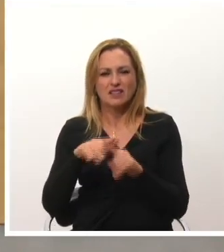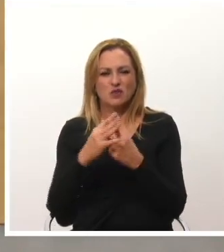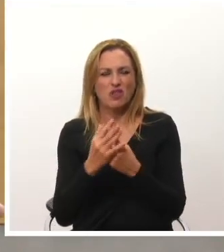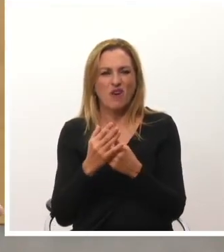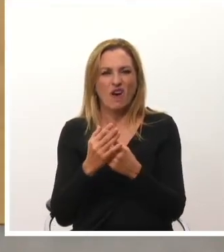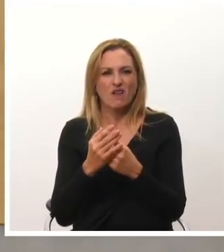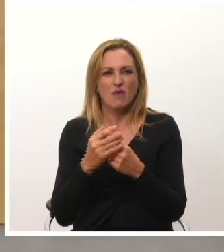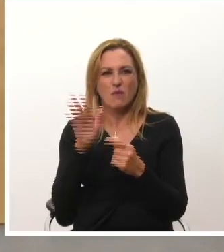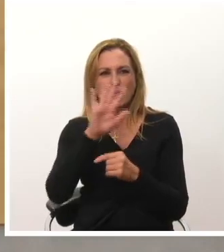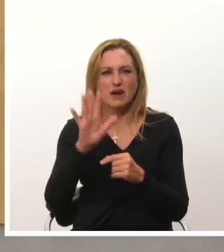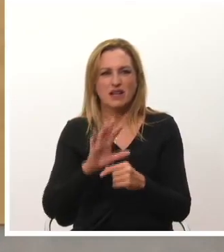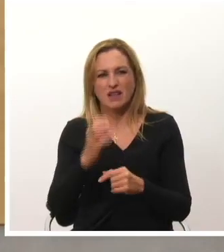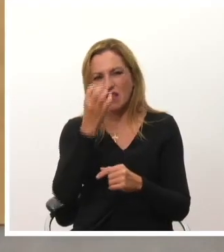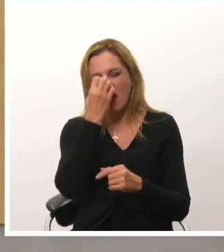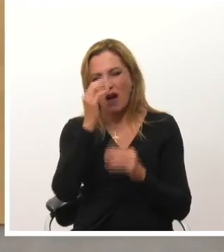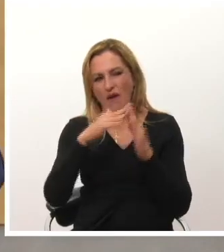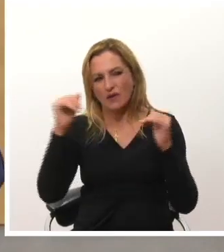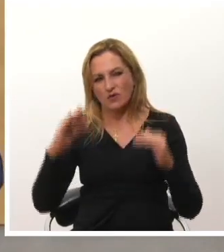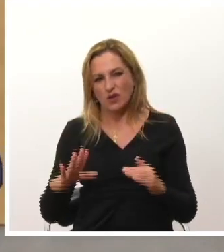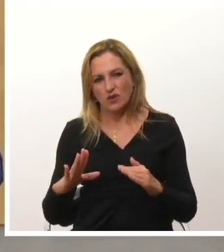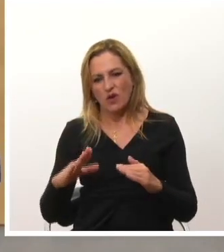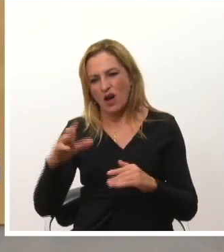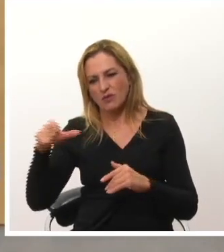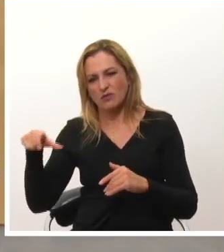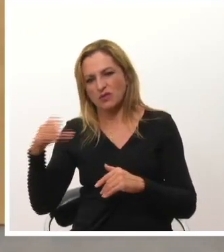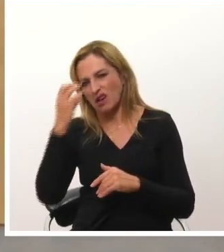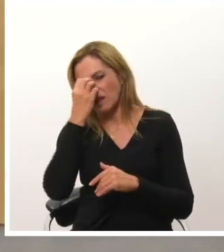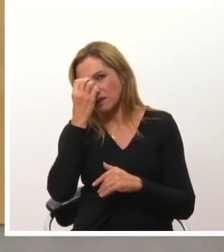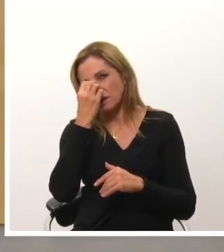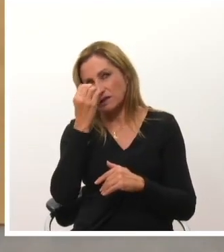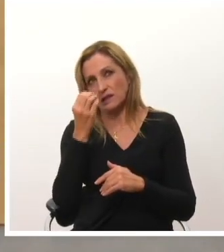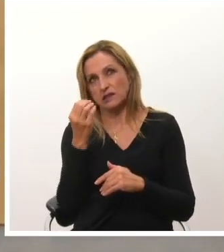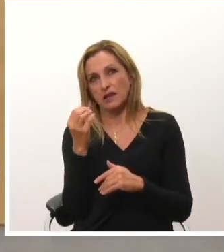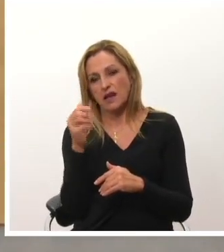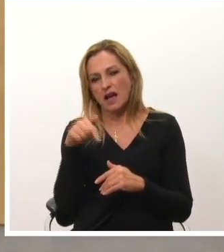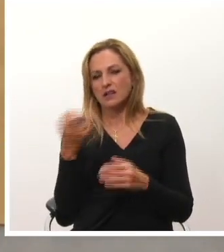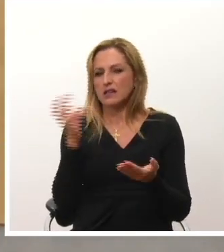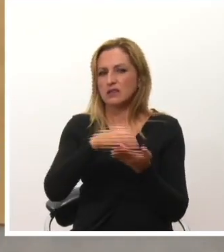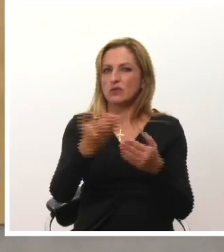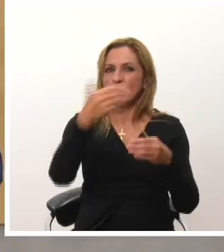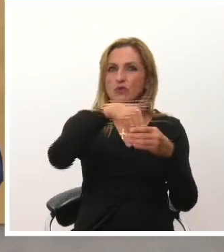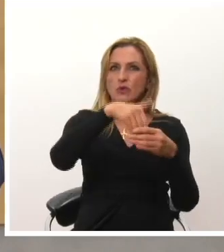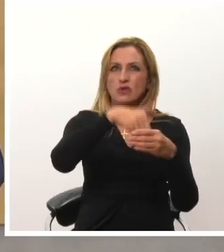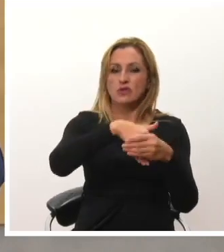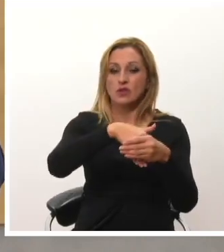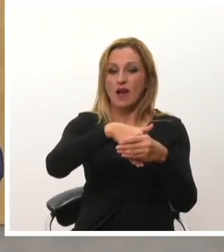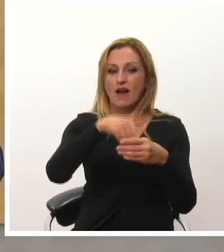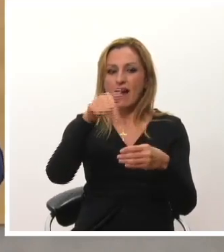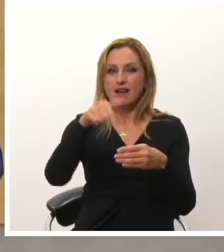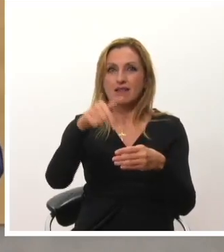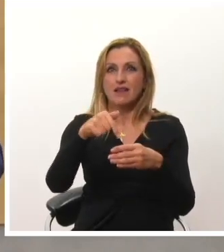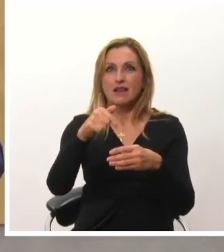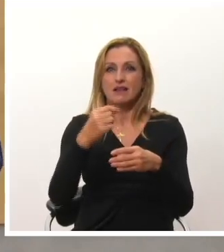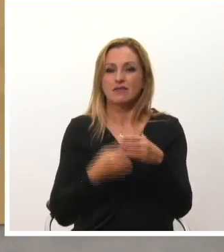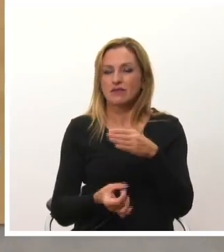bastantes payasos como para que Añadir más a este a esta a estas a esta institución porque a fin de cuenta lo que se hace es erosionar